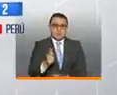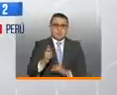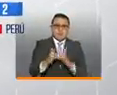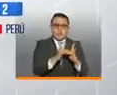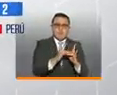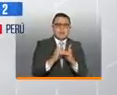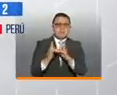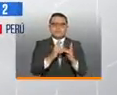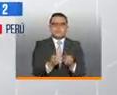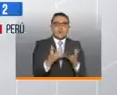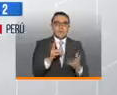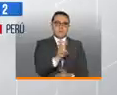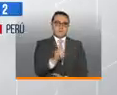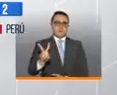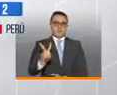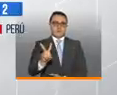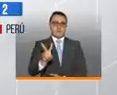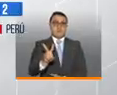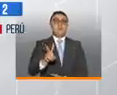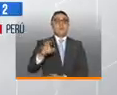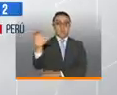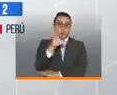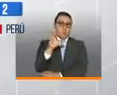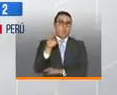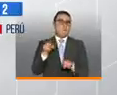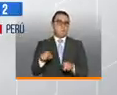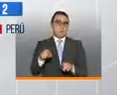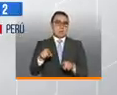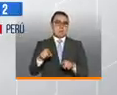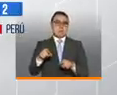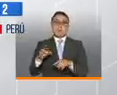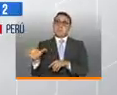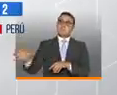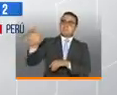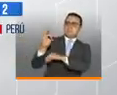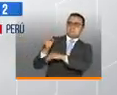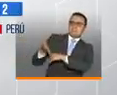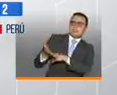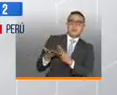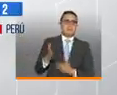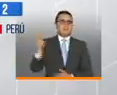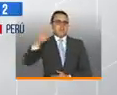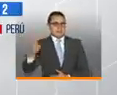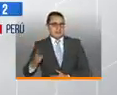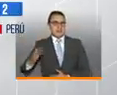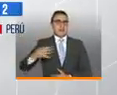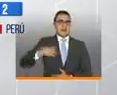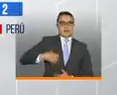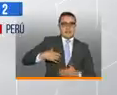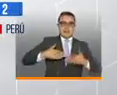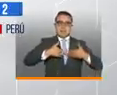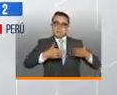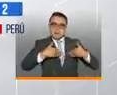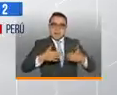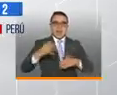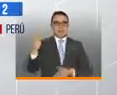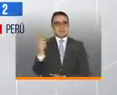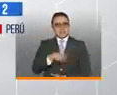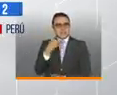cuidado intensivo por 100.000 habitantes, superando a países como Brasil, Argentina, Panamá,